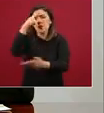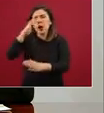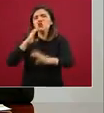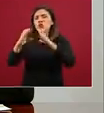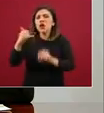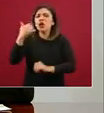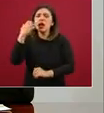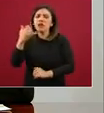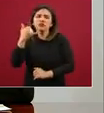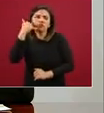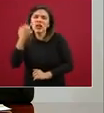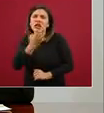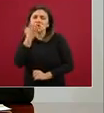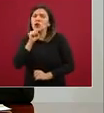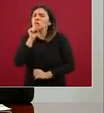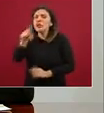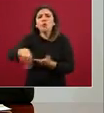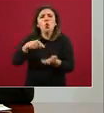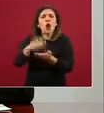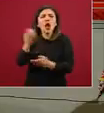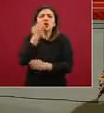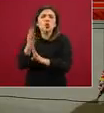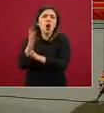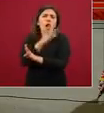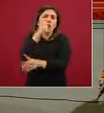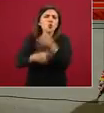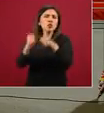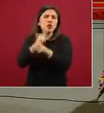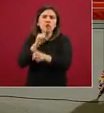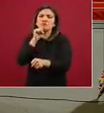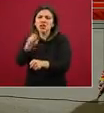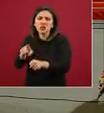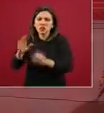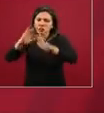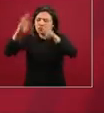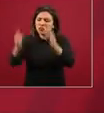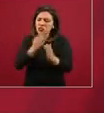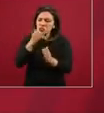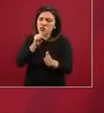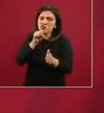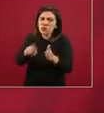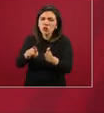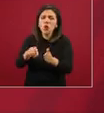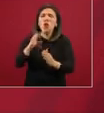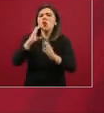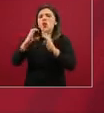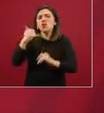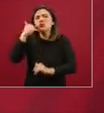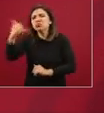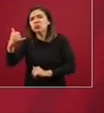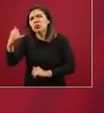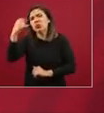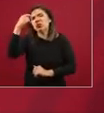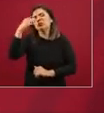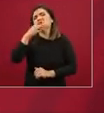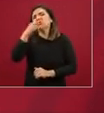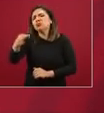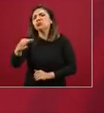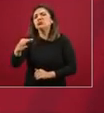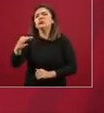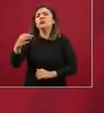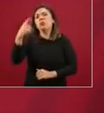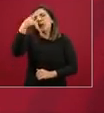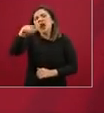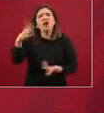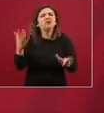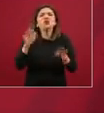comunican con la escuela. Es la misma escuela en donde estuvieron sus hijos previamente. Se comunican a la escuela